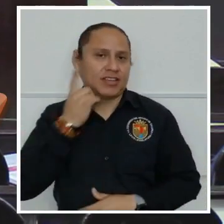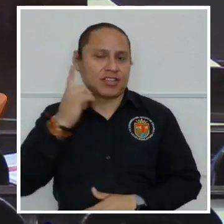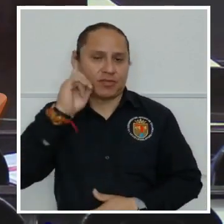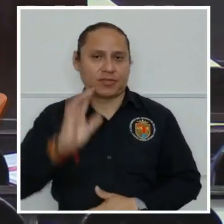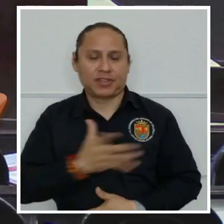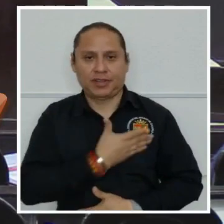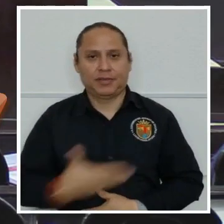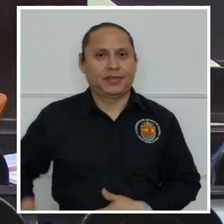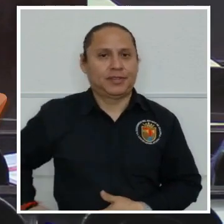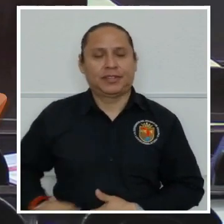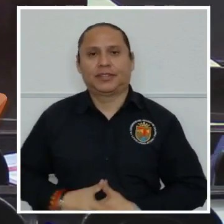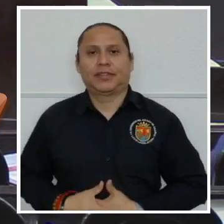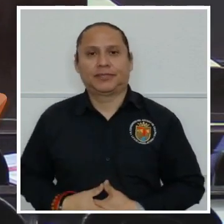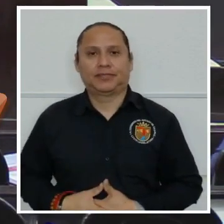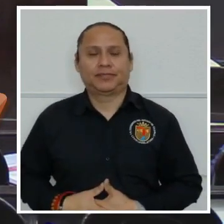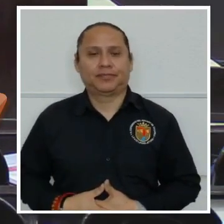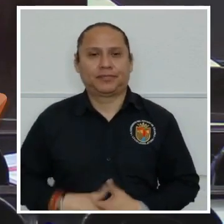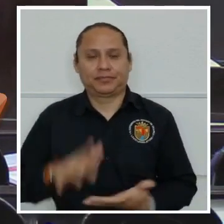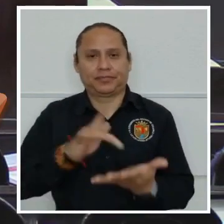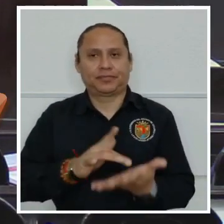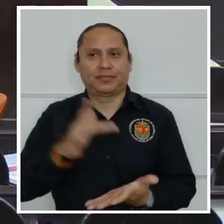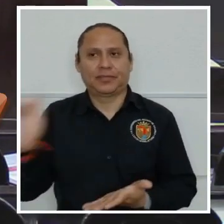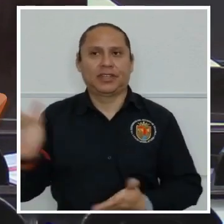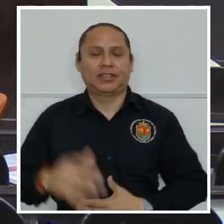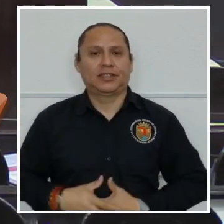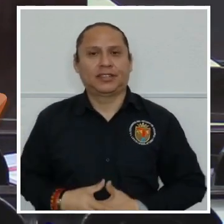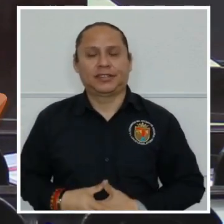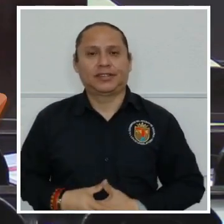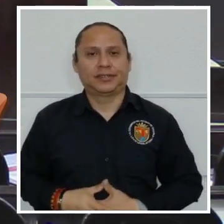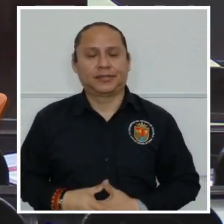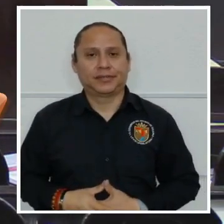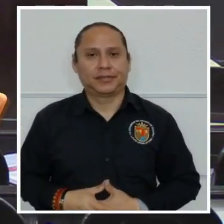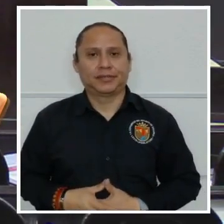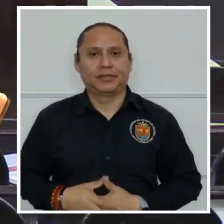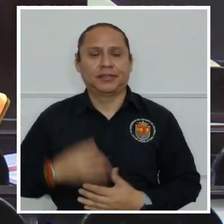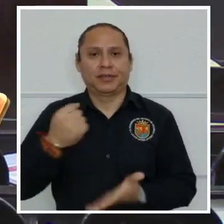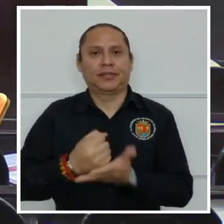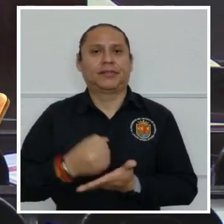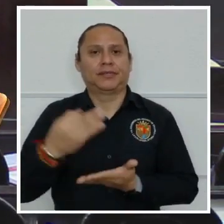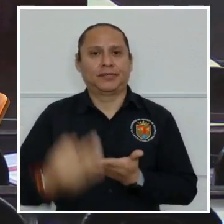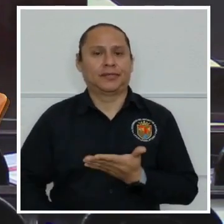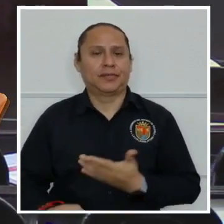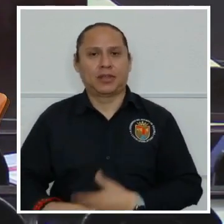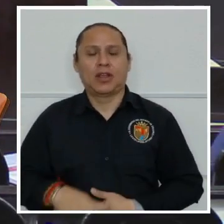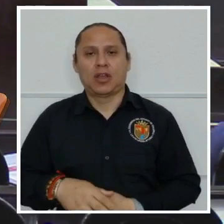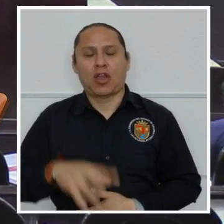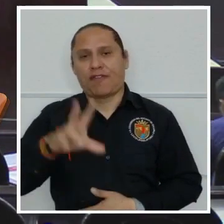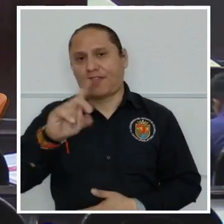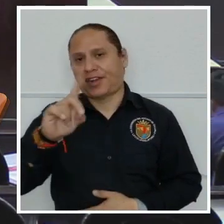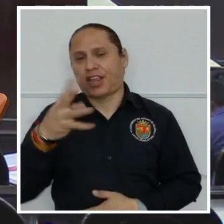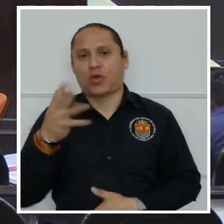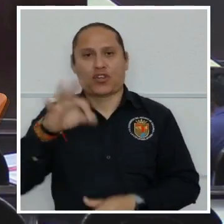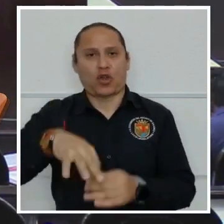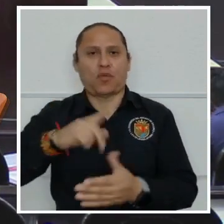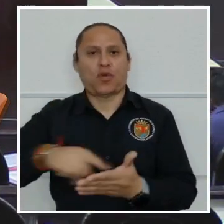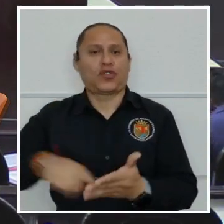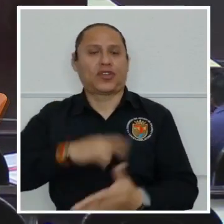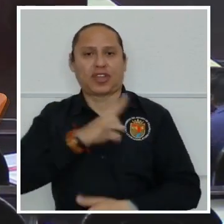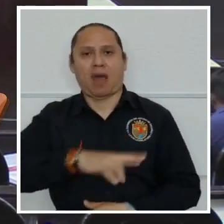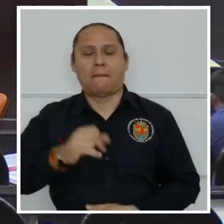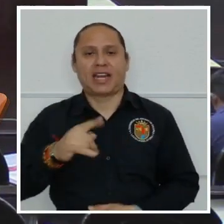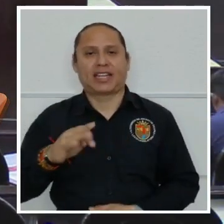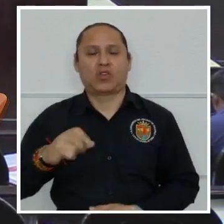emitir su voto, diputada presidenta. Gracias, diputada secretaria. Aprobado con 34 votos en